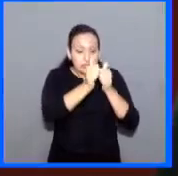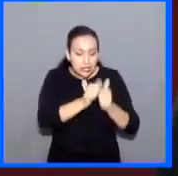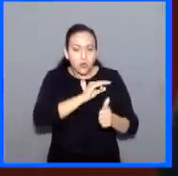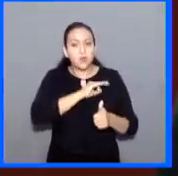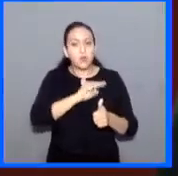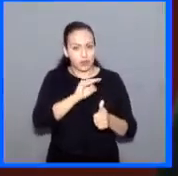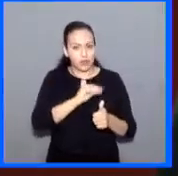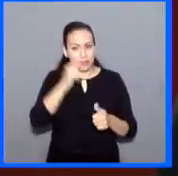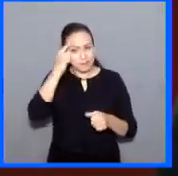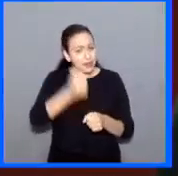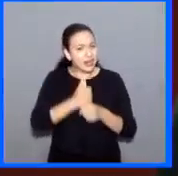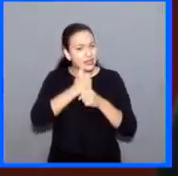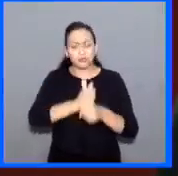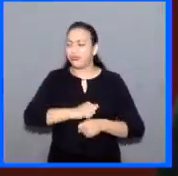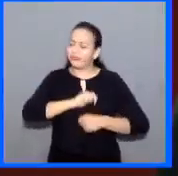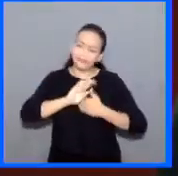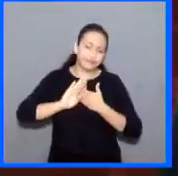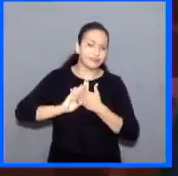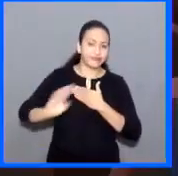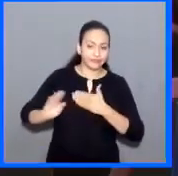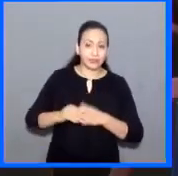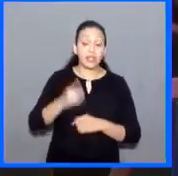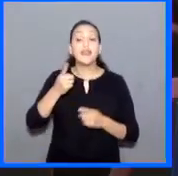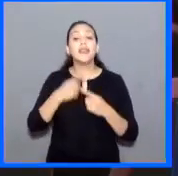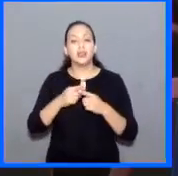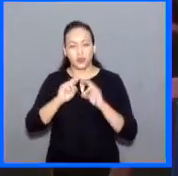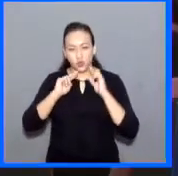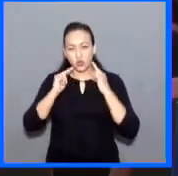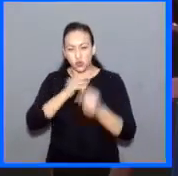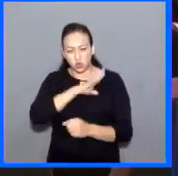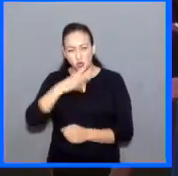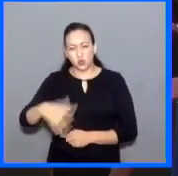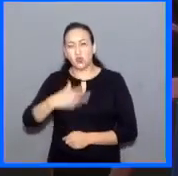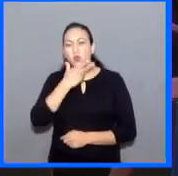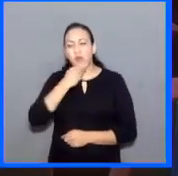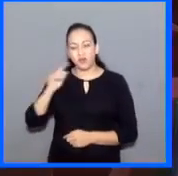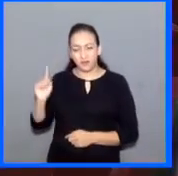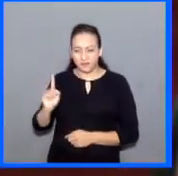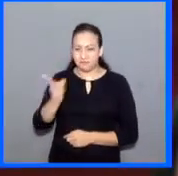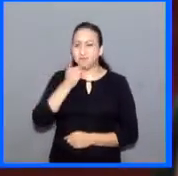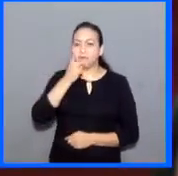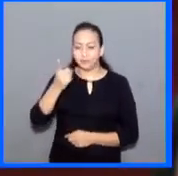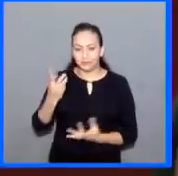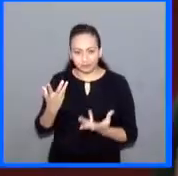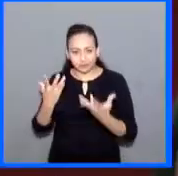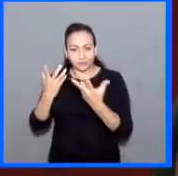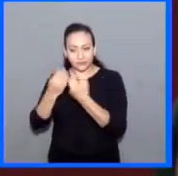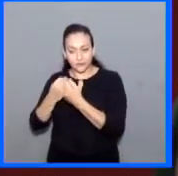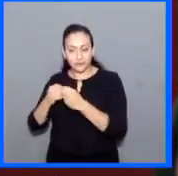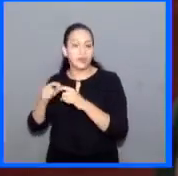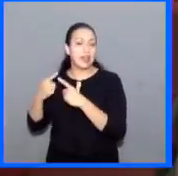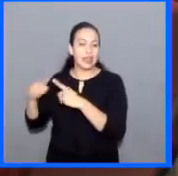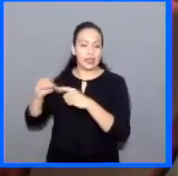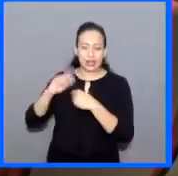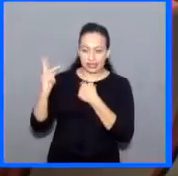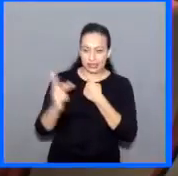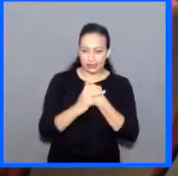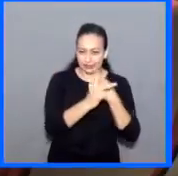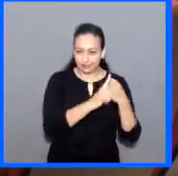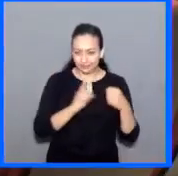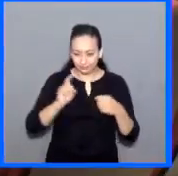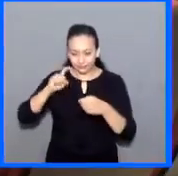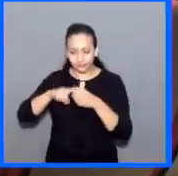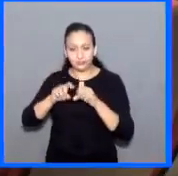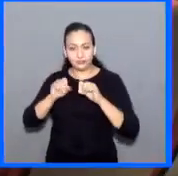Ortiz, titular de la Unidad General de Enlace con los Poderes Federales y encargado de despacho de la